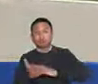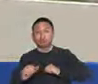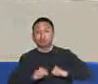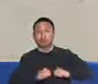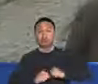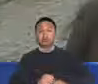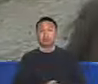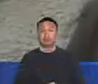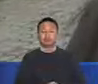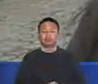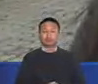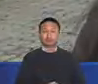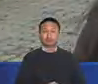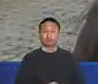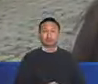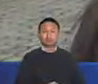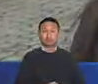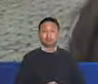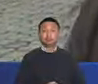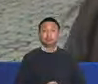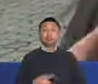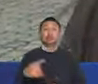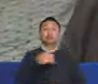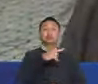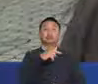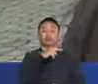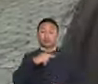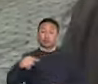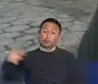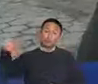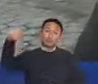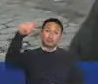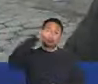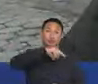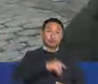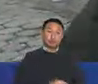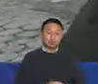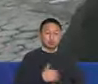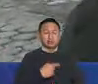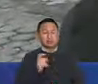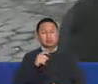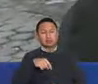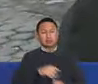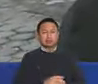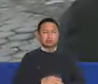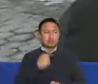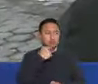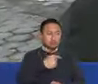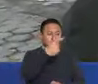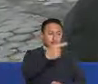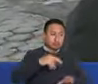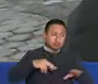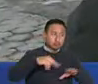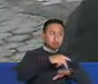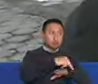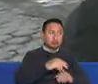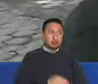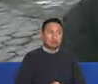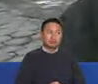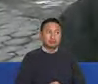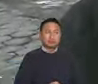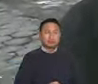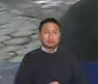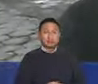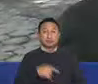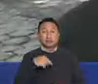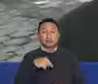actividades. Pero hay que ir a darse la vuelta por el puente o por un paso que hay acá. Que necesitamos pasar pues por el otro lado para adquirir los buses, pero nos toca